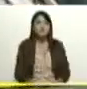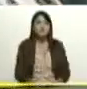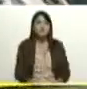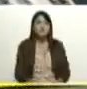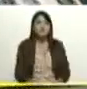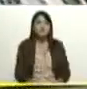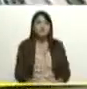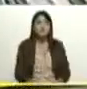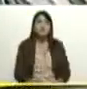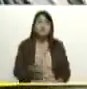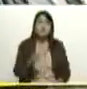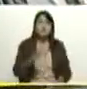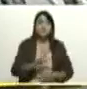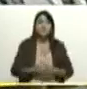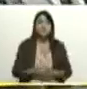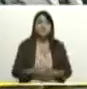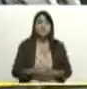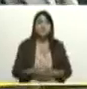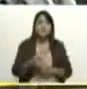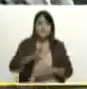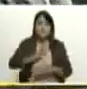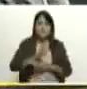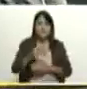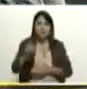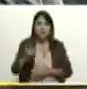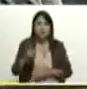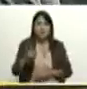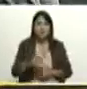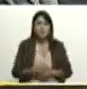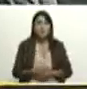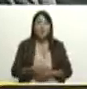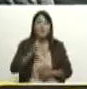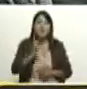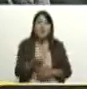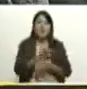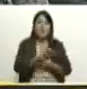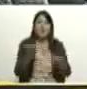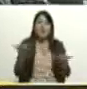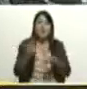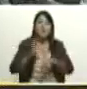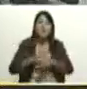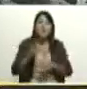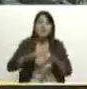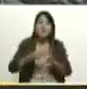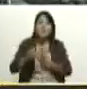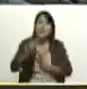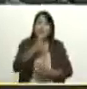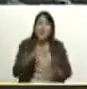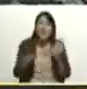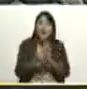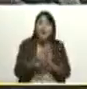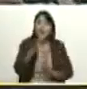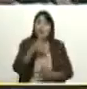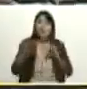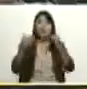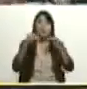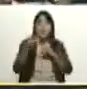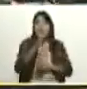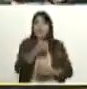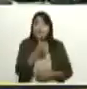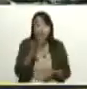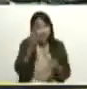Y esas sanciones, más temprano que tarde, tendrán que ser levantadas porque son ilegales, inmorales,